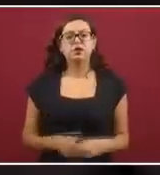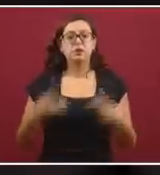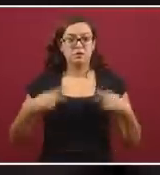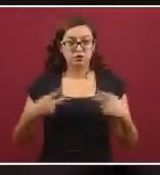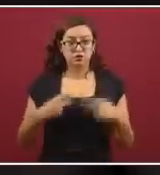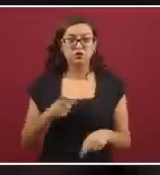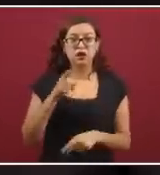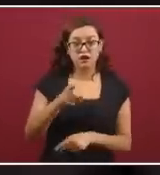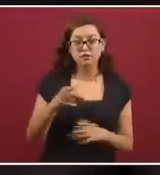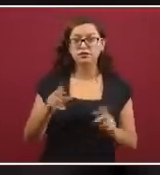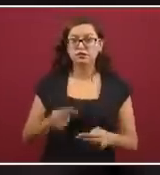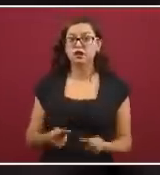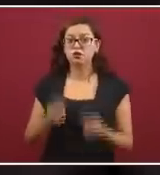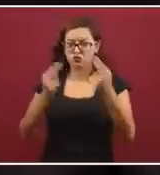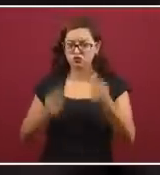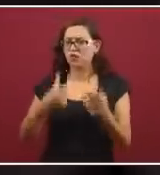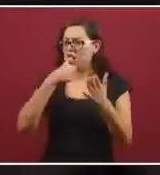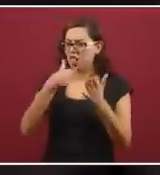verdad